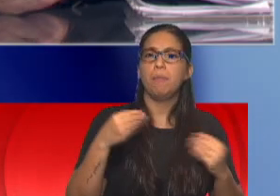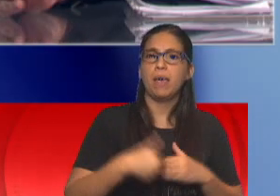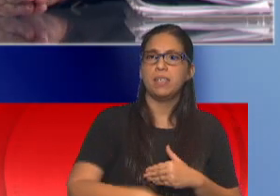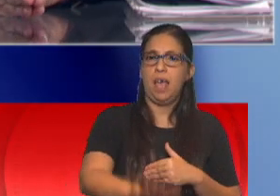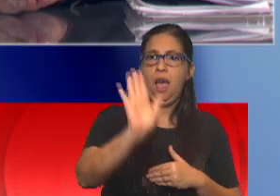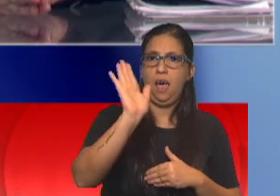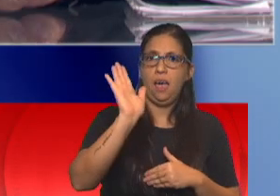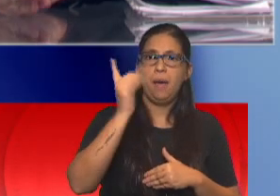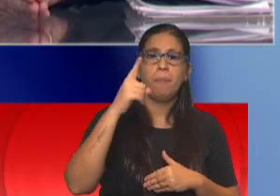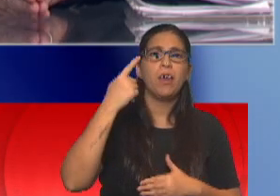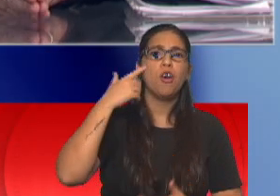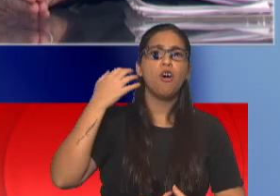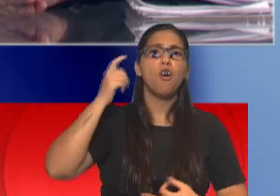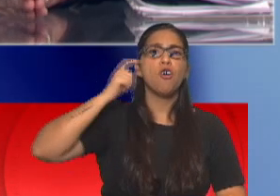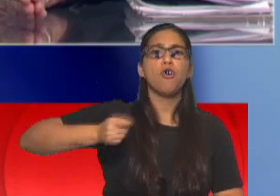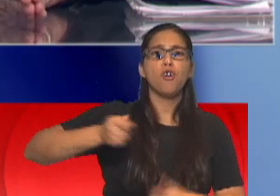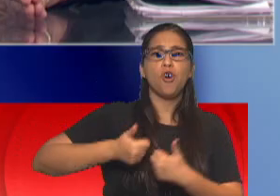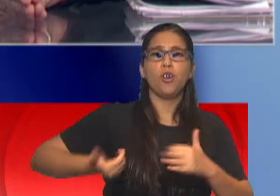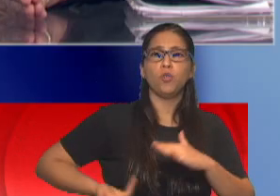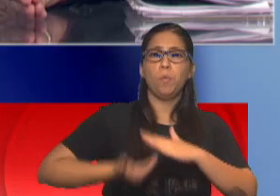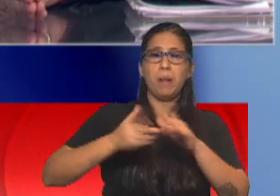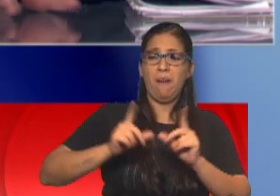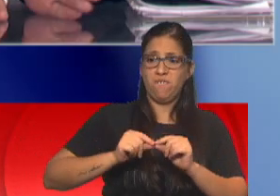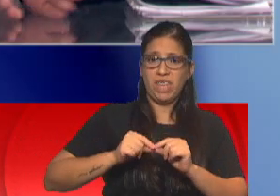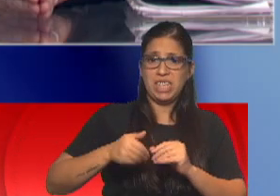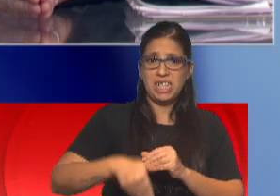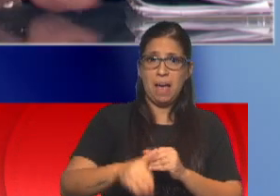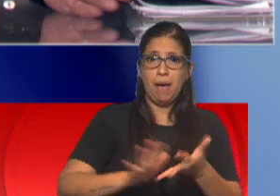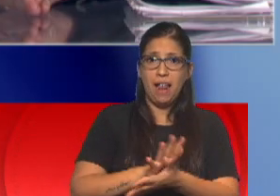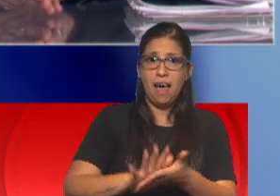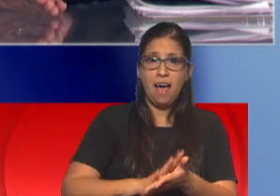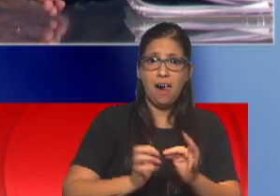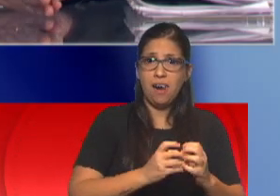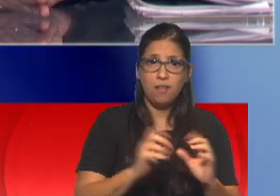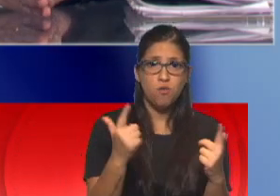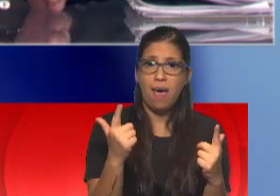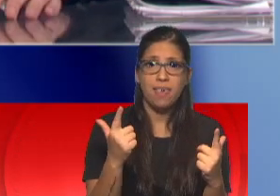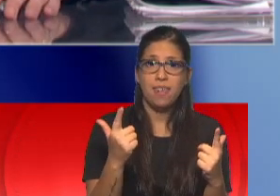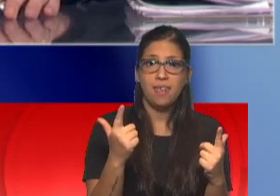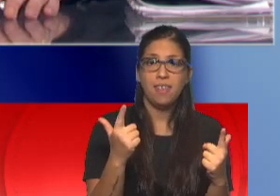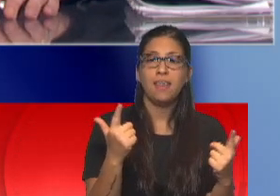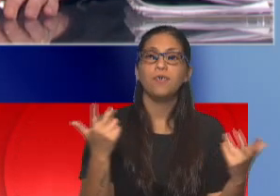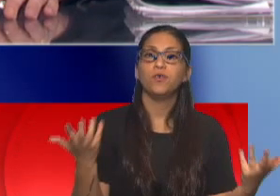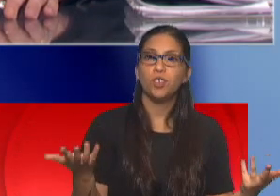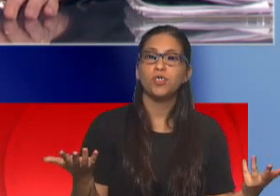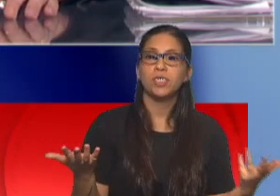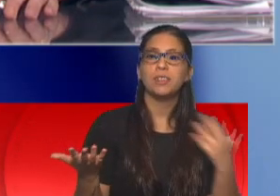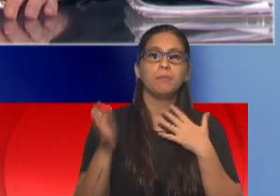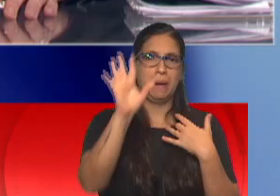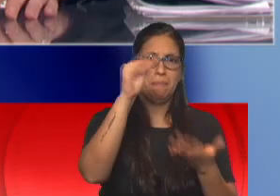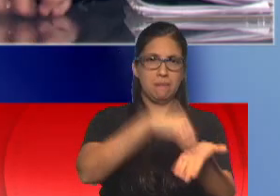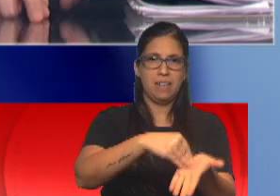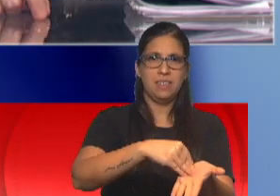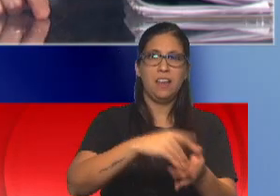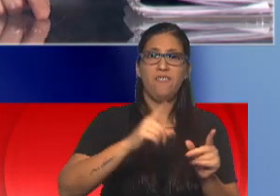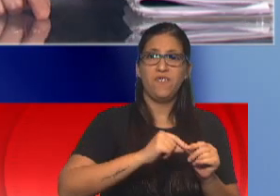La Corte Suprema no tiene plazos para resolver. Tal cual. Entonces, mañana puede, además, no solamente eso, que no tiene